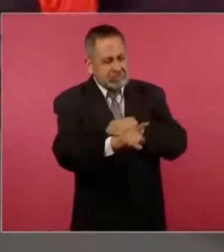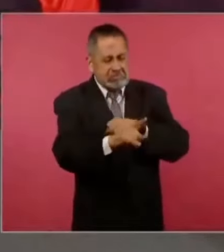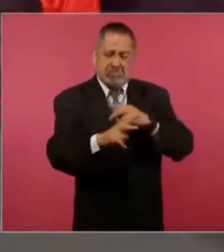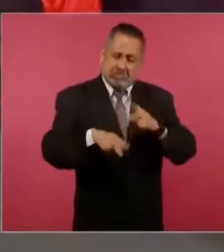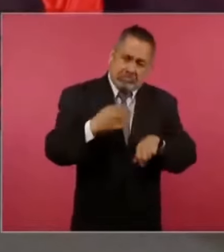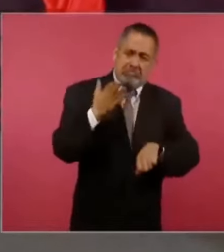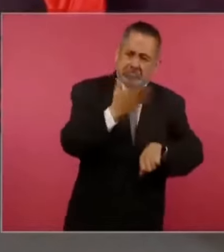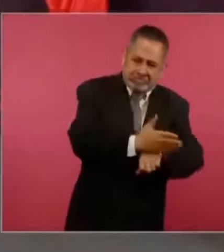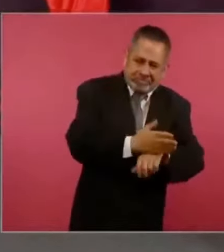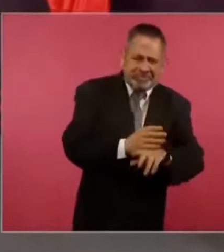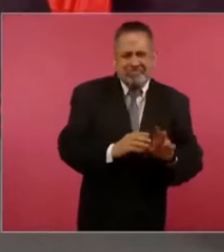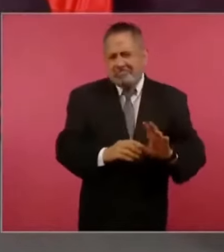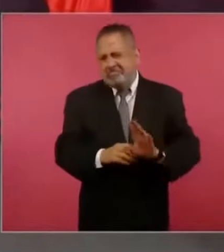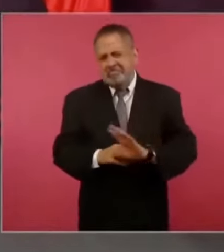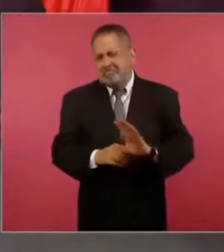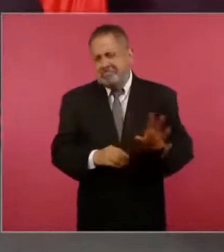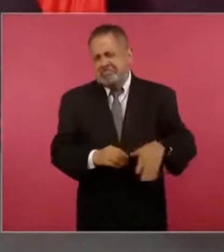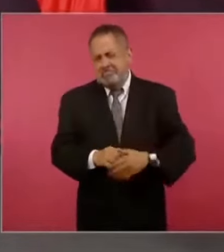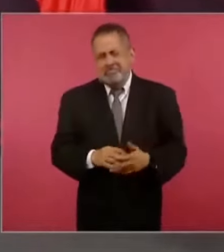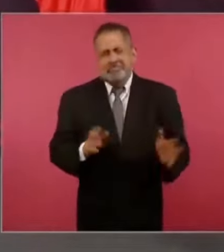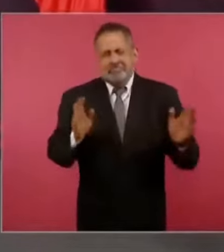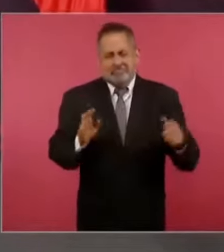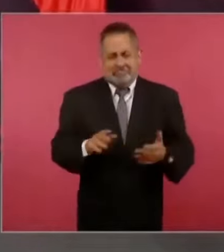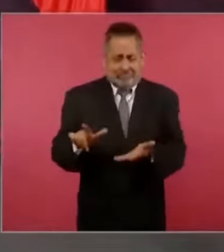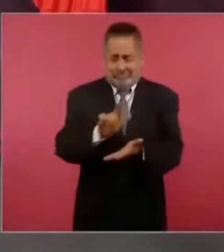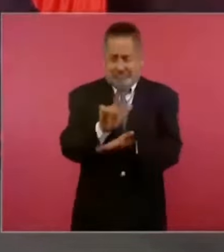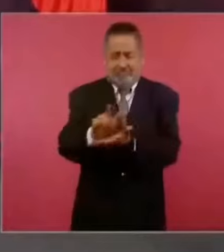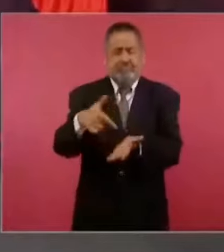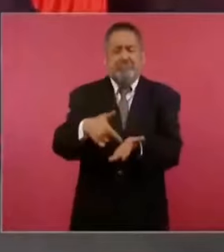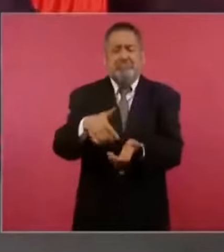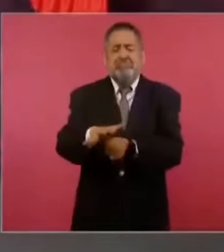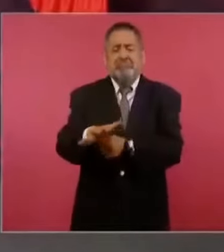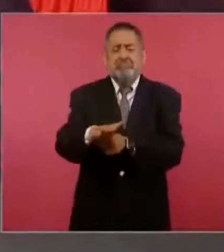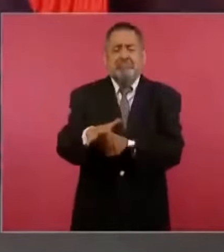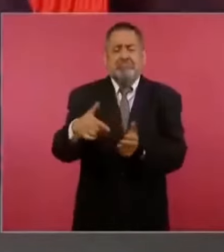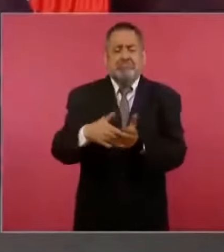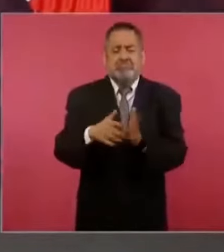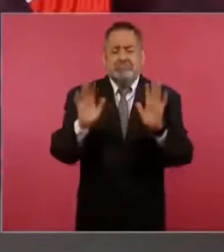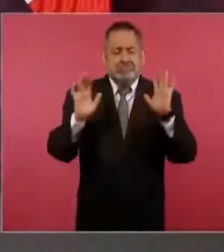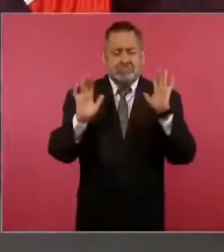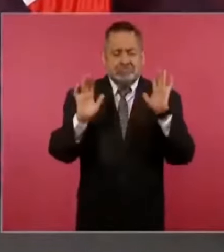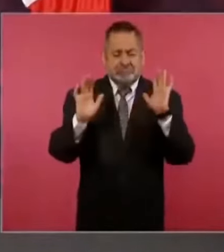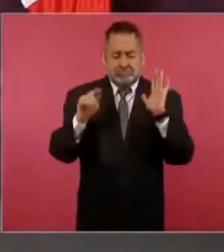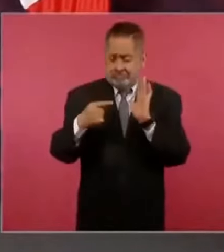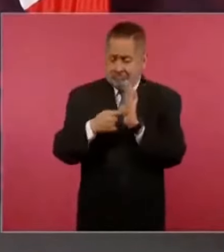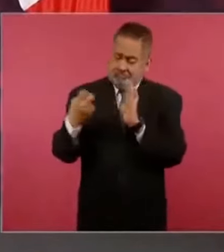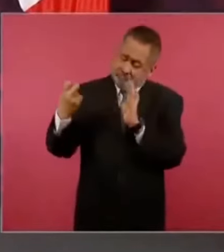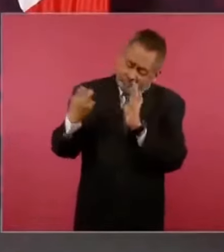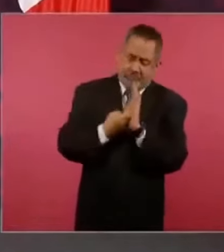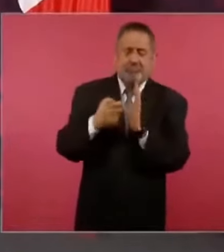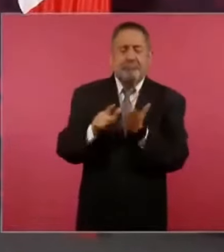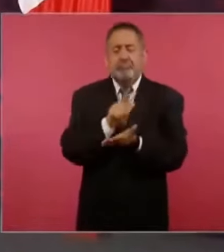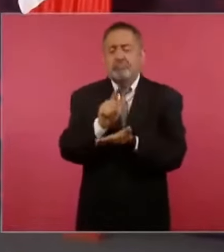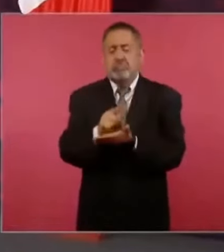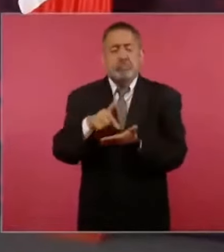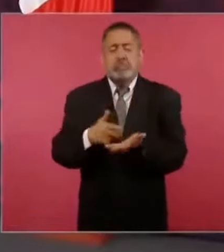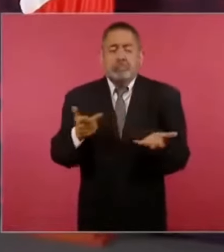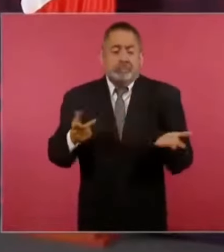incumplir porque pues ya es una cuestión legal